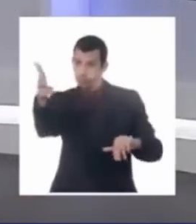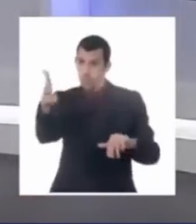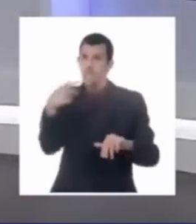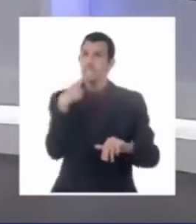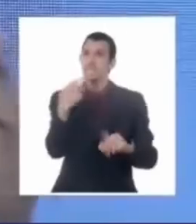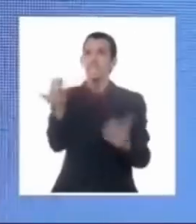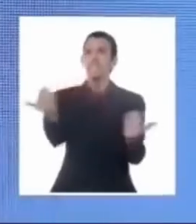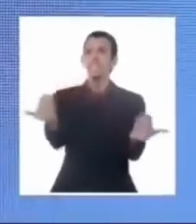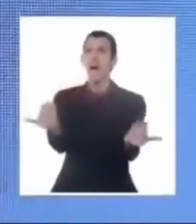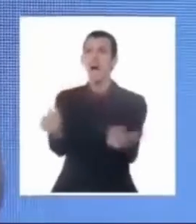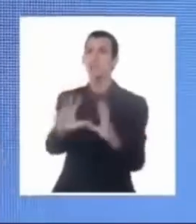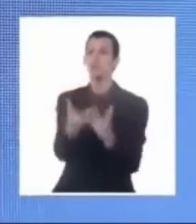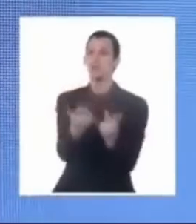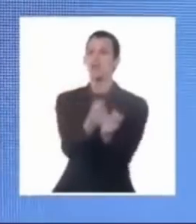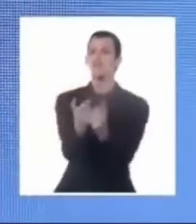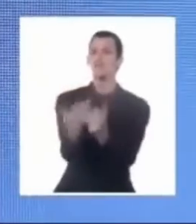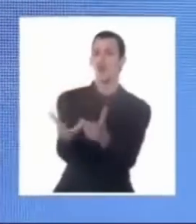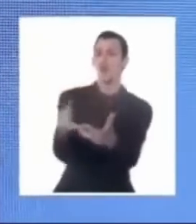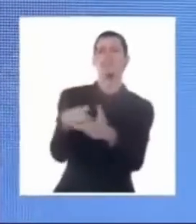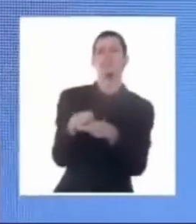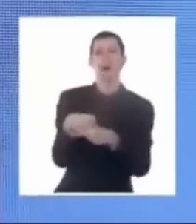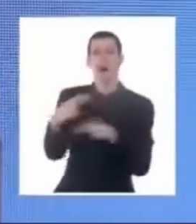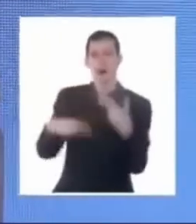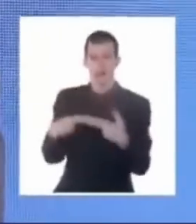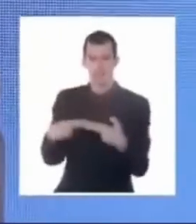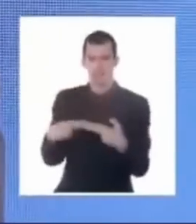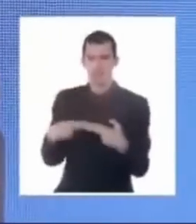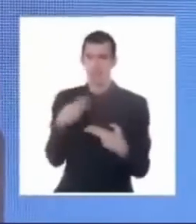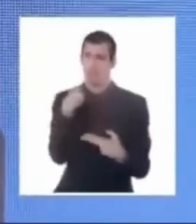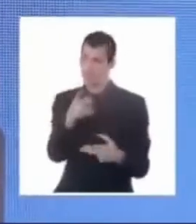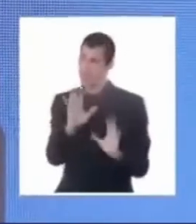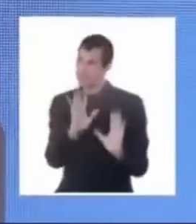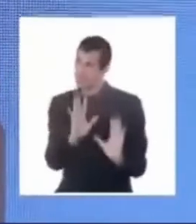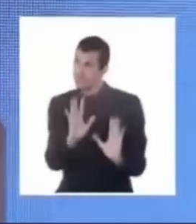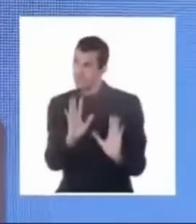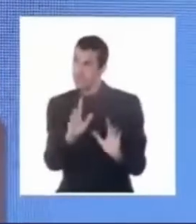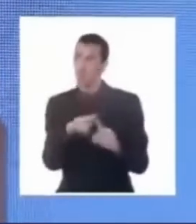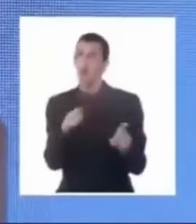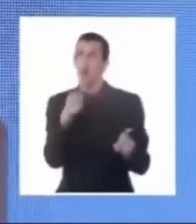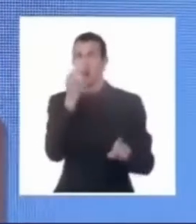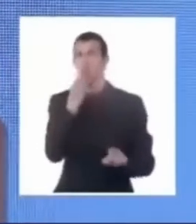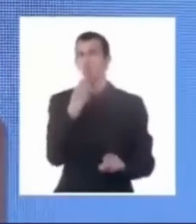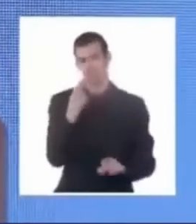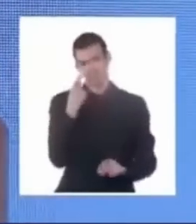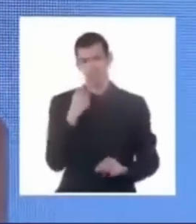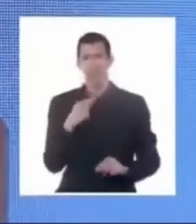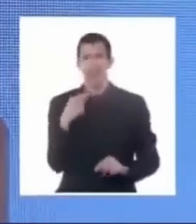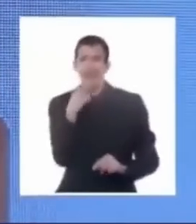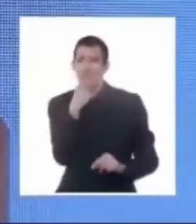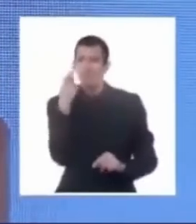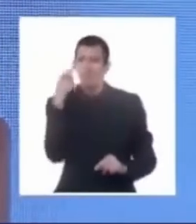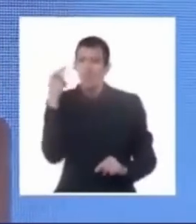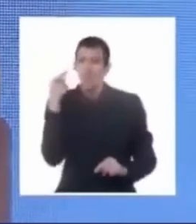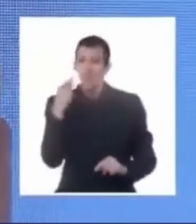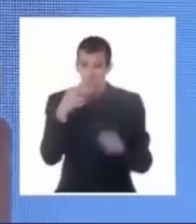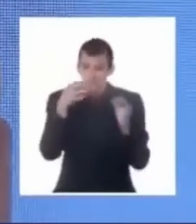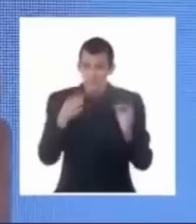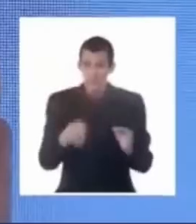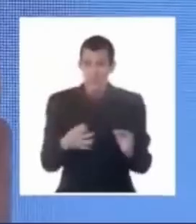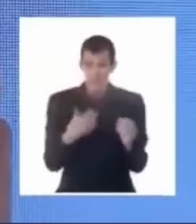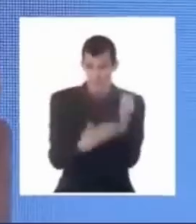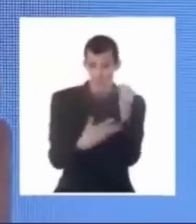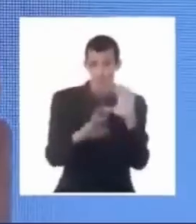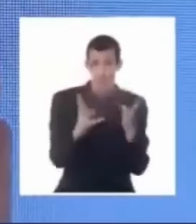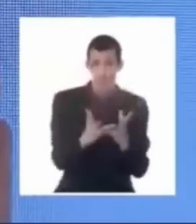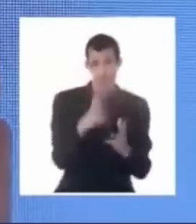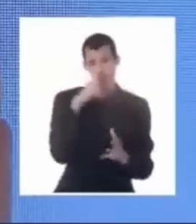Bueno categóricamente te puedo decir Humberto que eso no es un hecho real y te puedo afirmar que esta puedo reforzar esta afirmación porque la policía